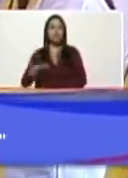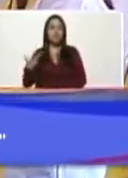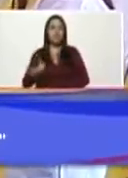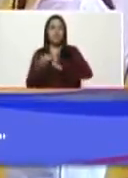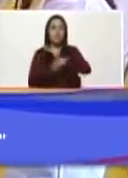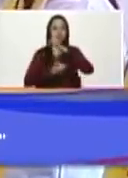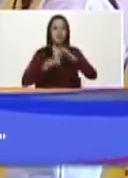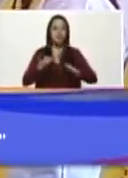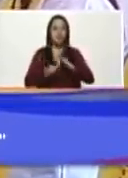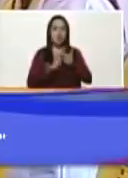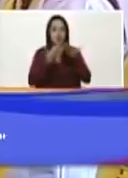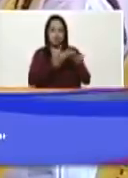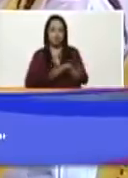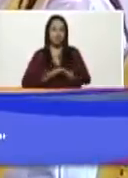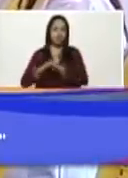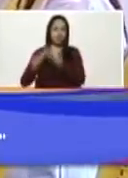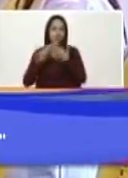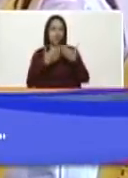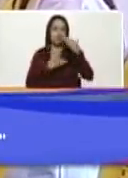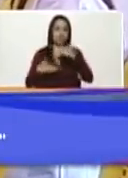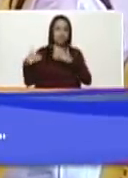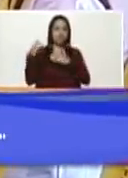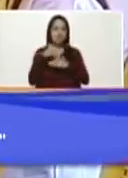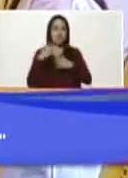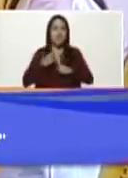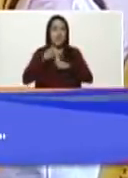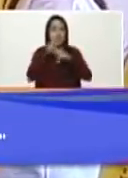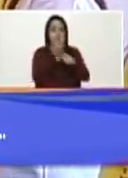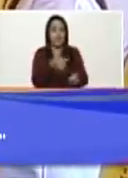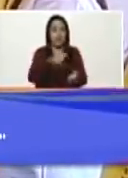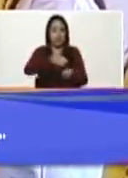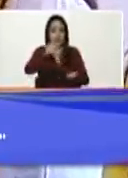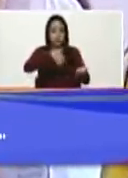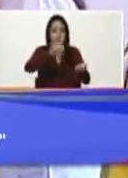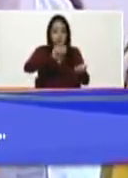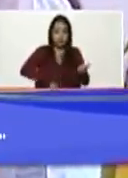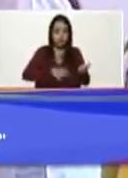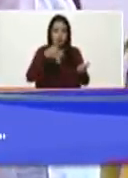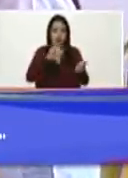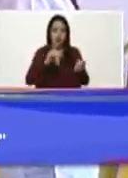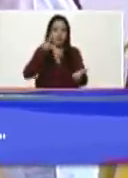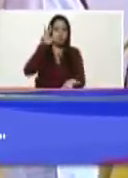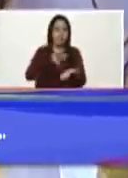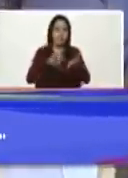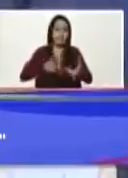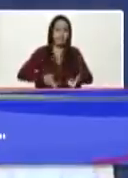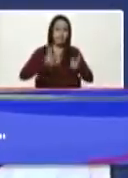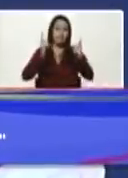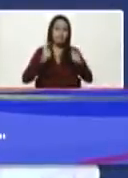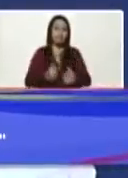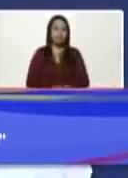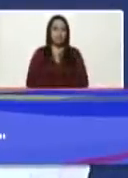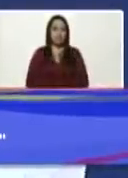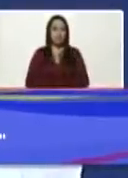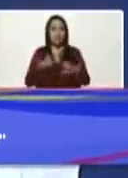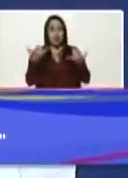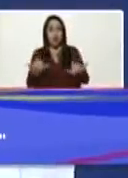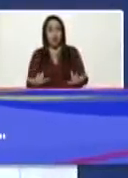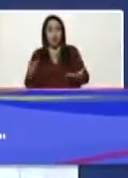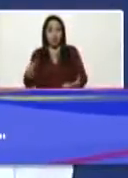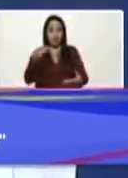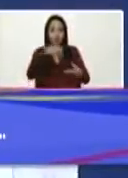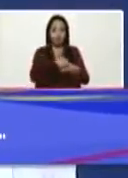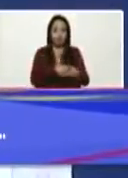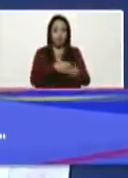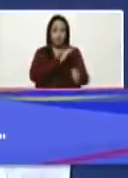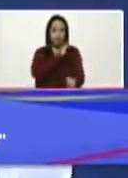institución académica. Allí entrega el título que le confiere y que ahora formarán a reforzar el